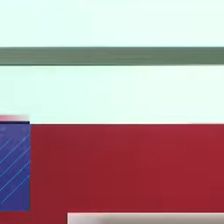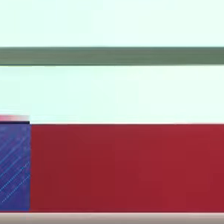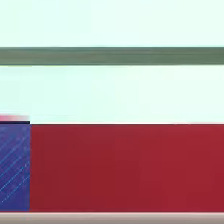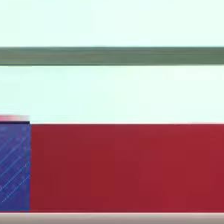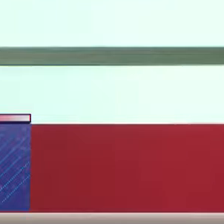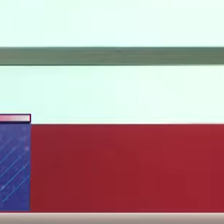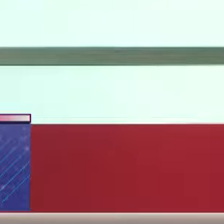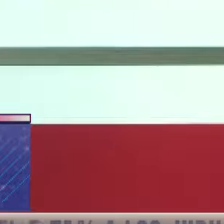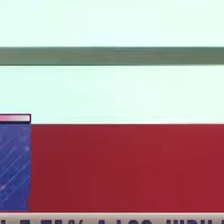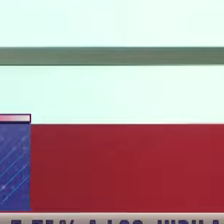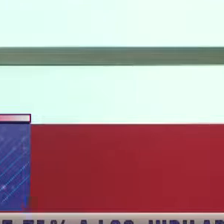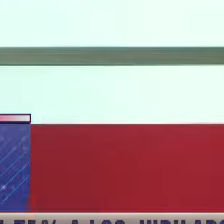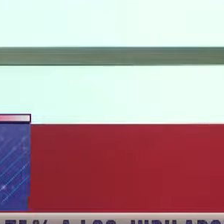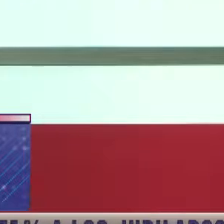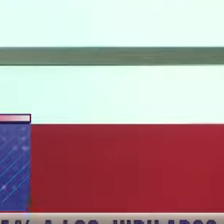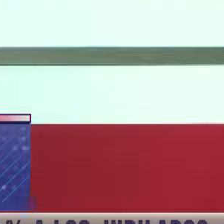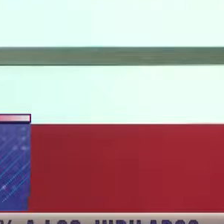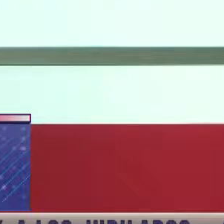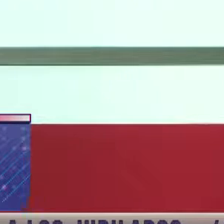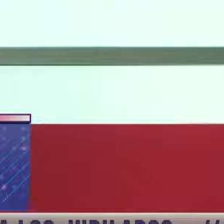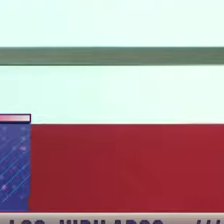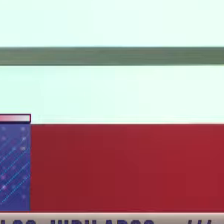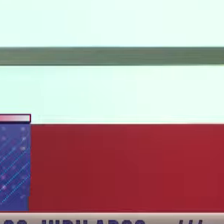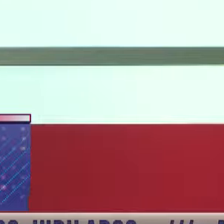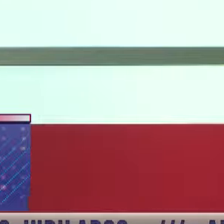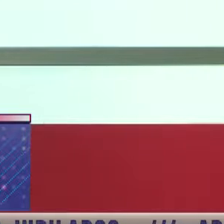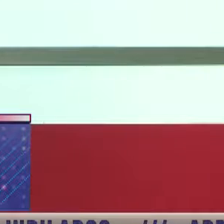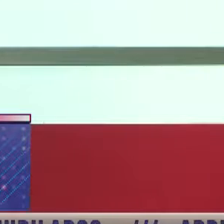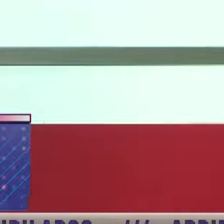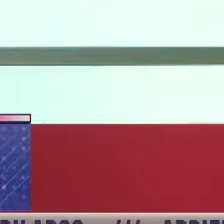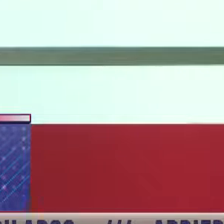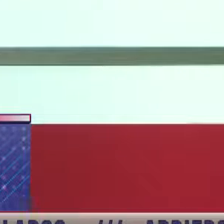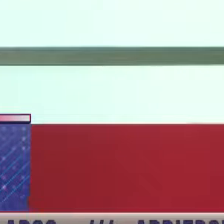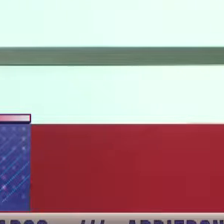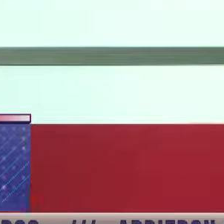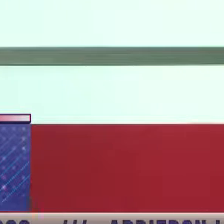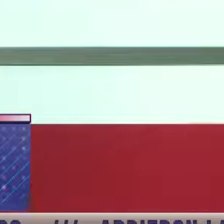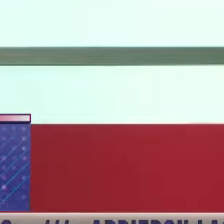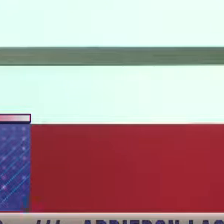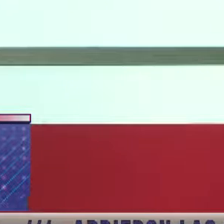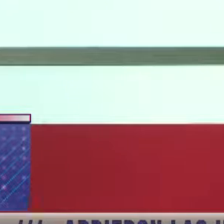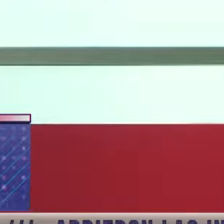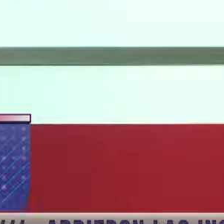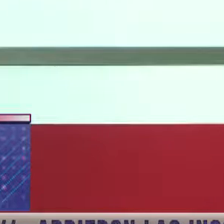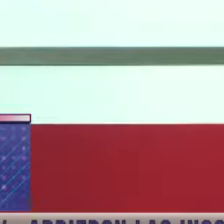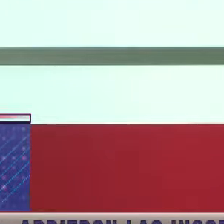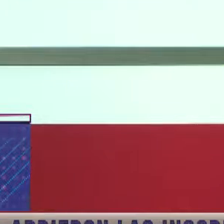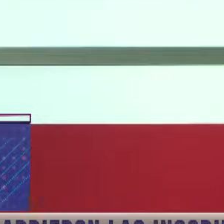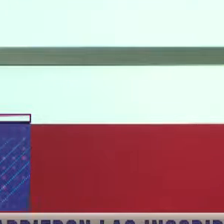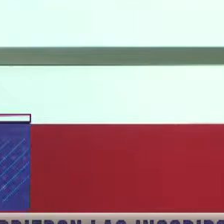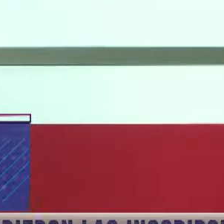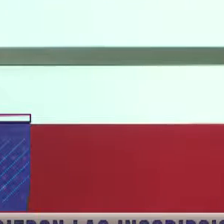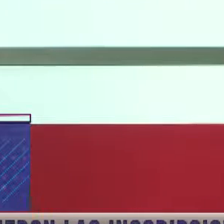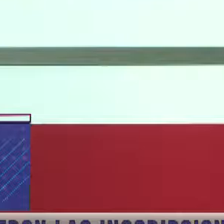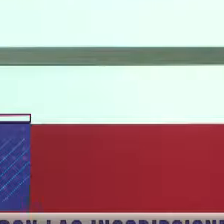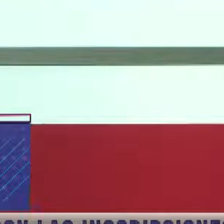Seguimos aquí en Unidiversidad Noticias y si tienen ganas de comunicarse con nosotros, ustedes saben que pueden utilizar las redes sociales. También recuerden que a